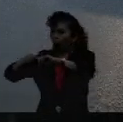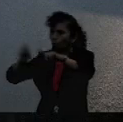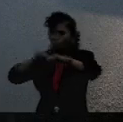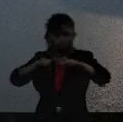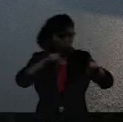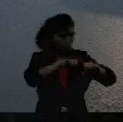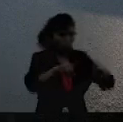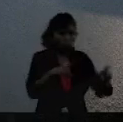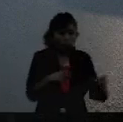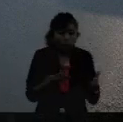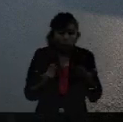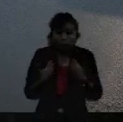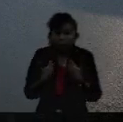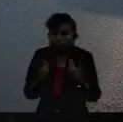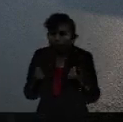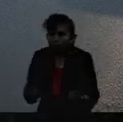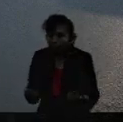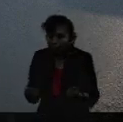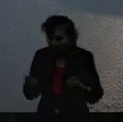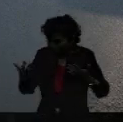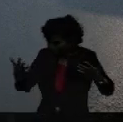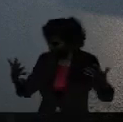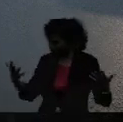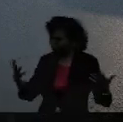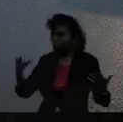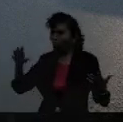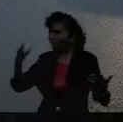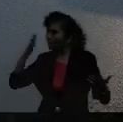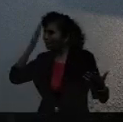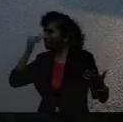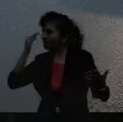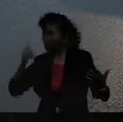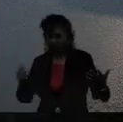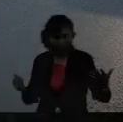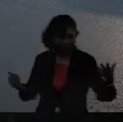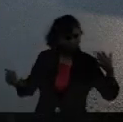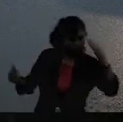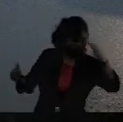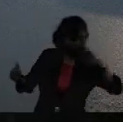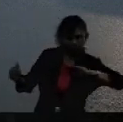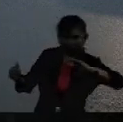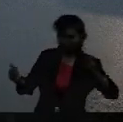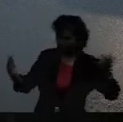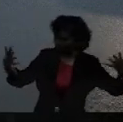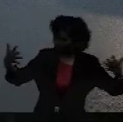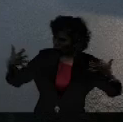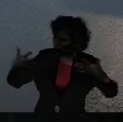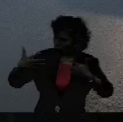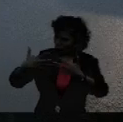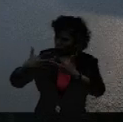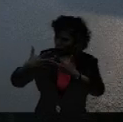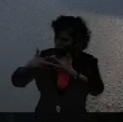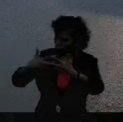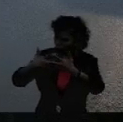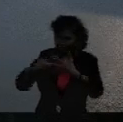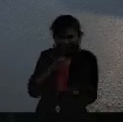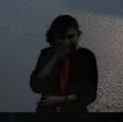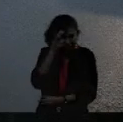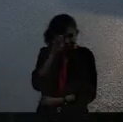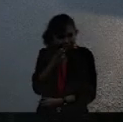entendido que ese mestizaje sigue vigente Y es la base de nuestra fortaleza